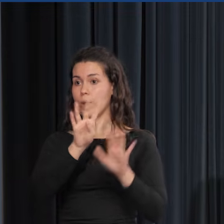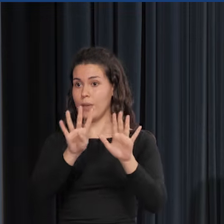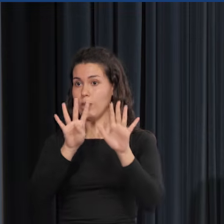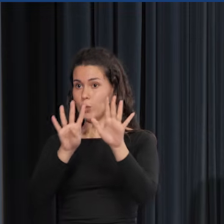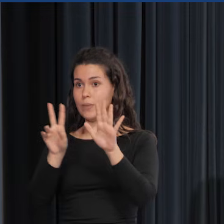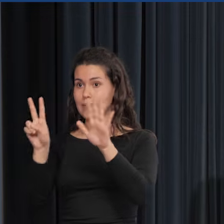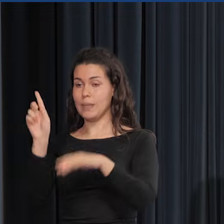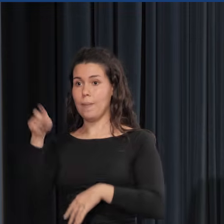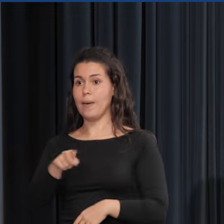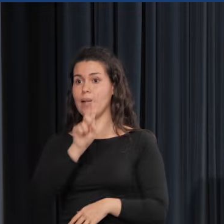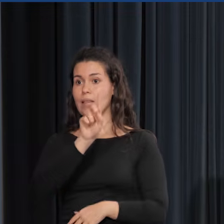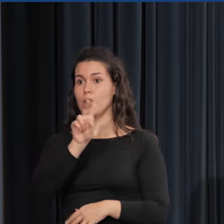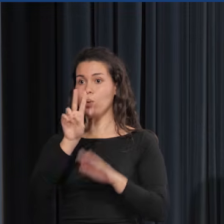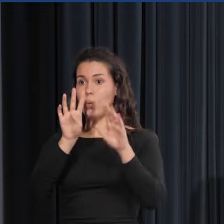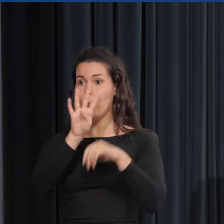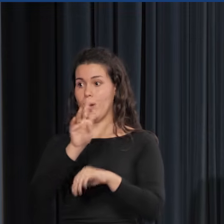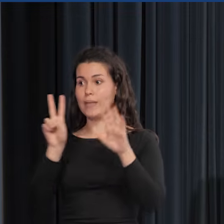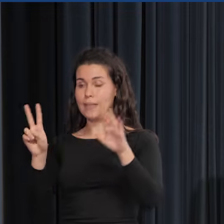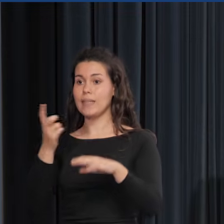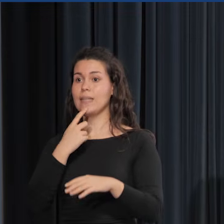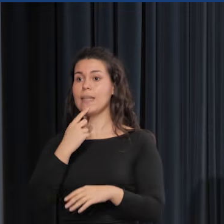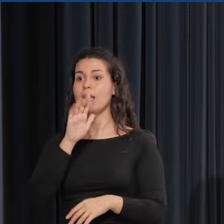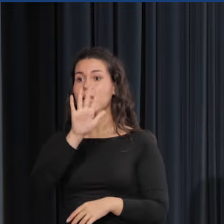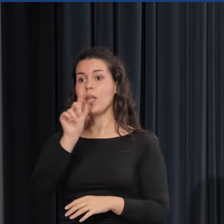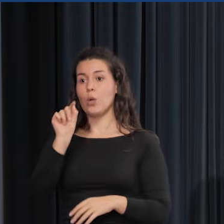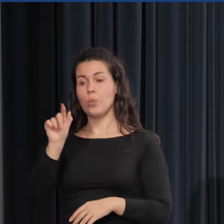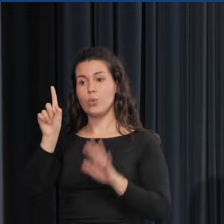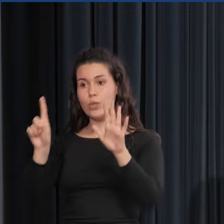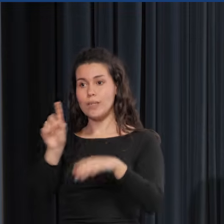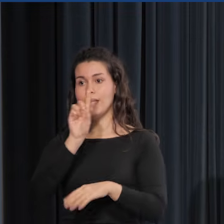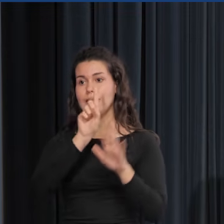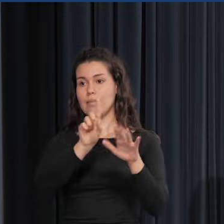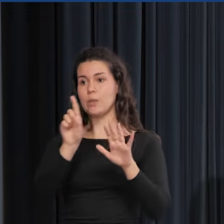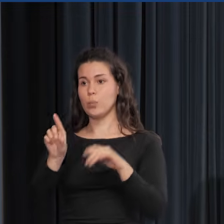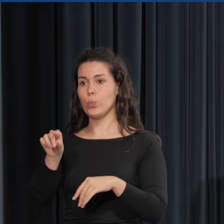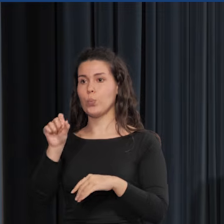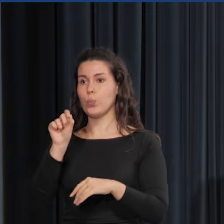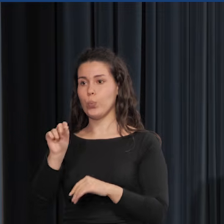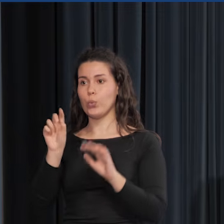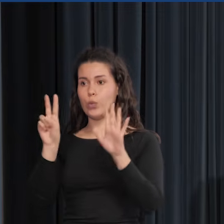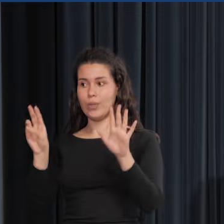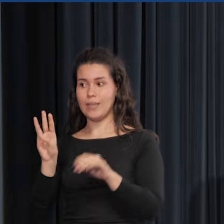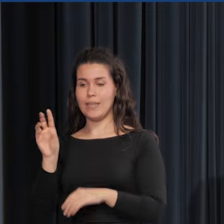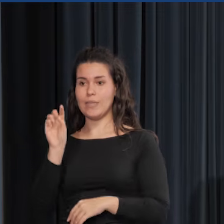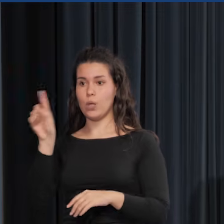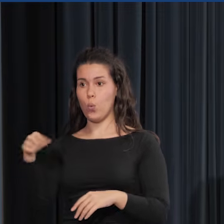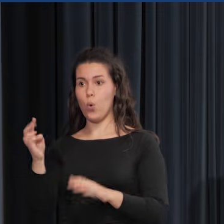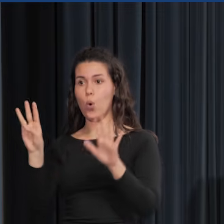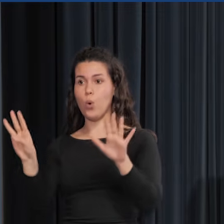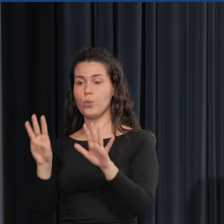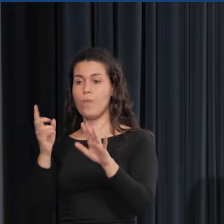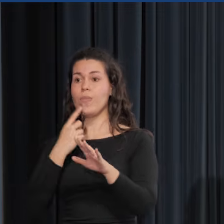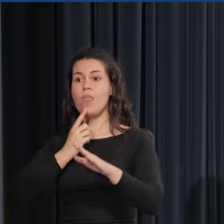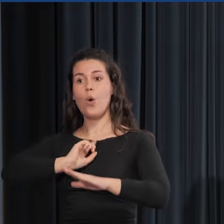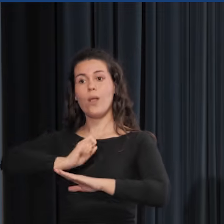1627/1997, dedica 3 artículos en concreto, el 5.6, el 6.3 y el 8, a establecer una serie de obligaciones para